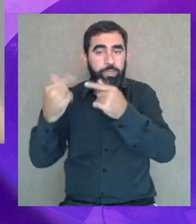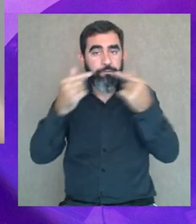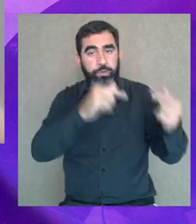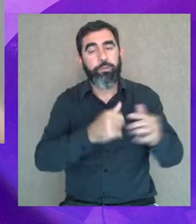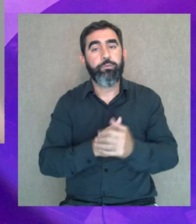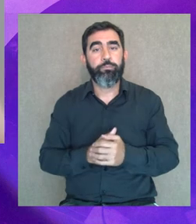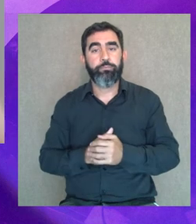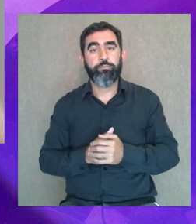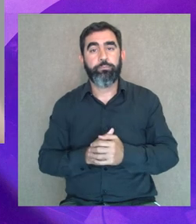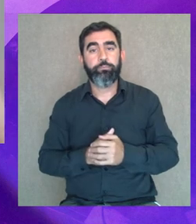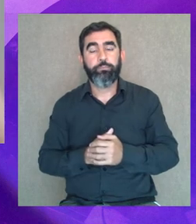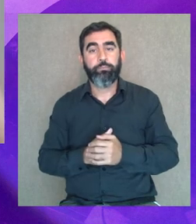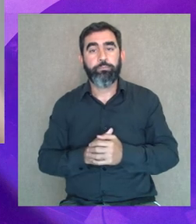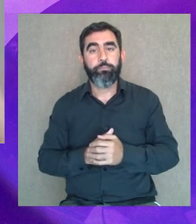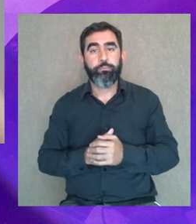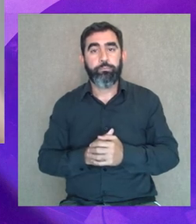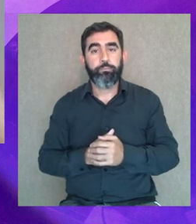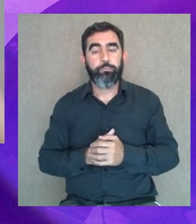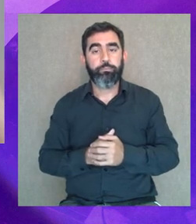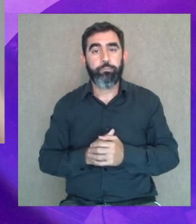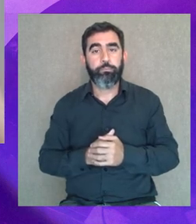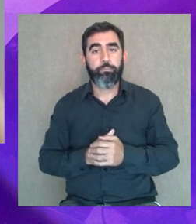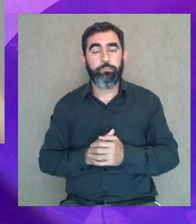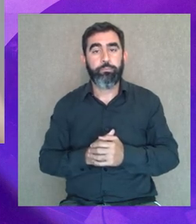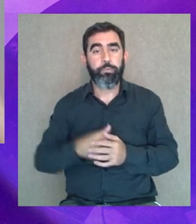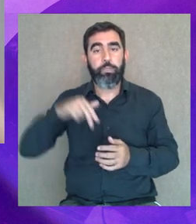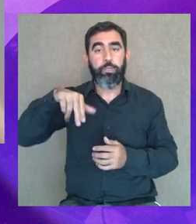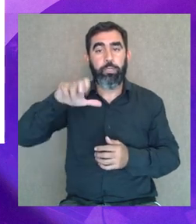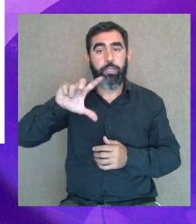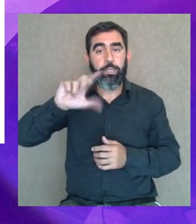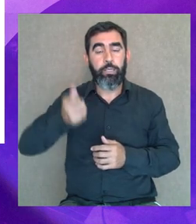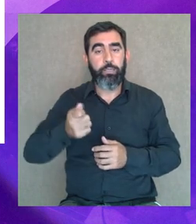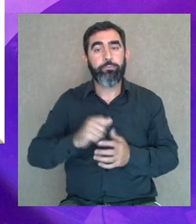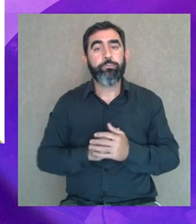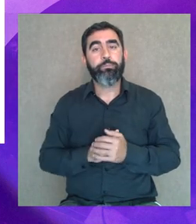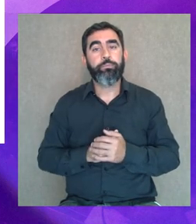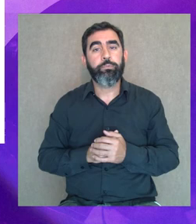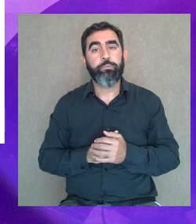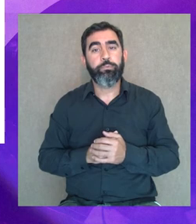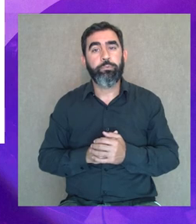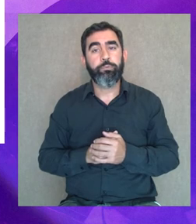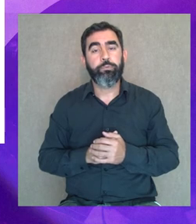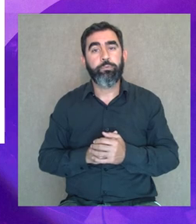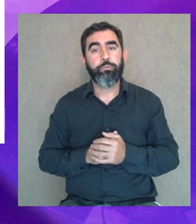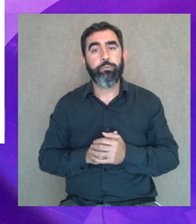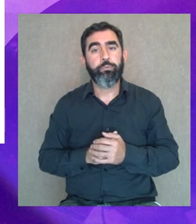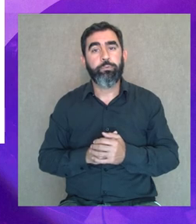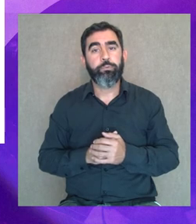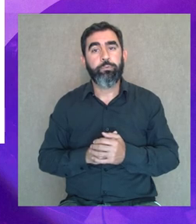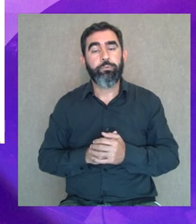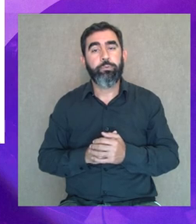diferente bueno yo los quiero si el arte no es una cosa muy pequeña con esto y es